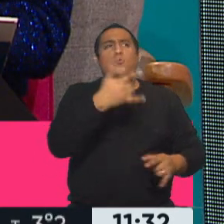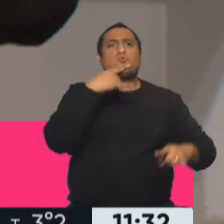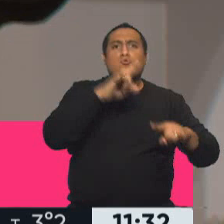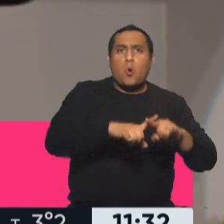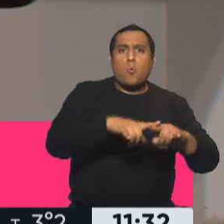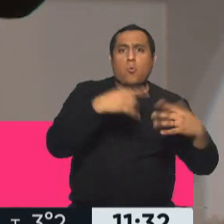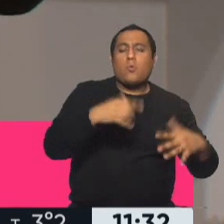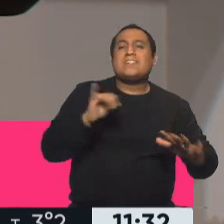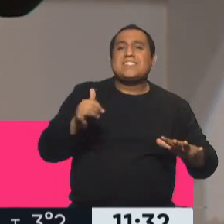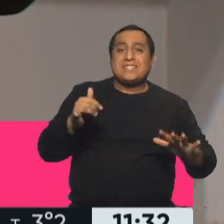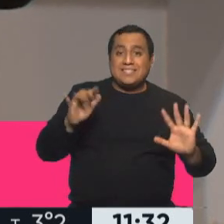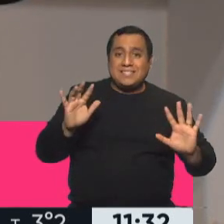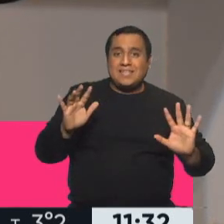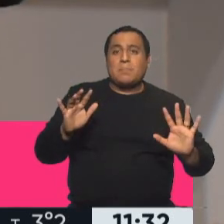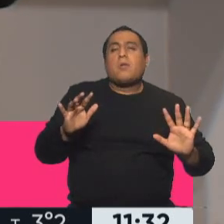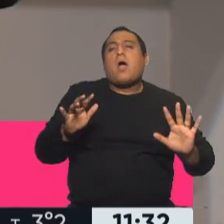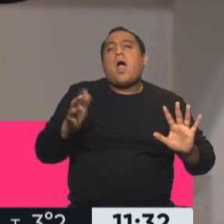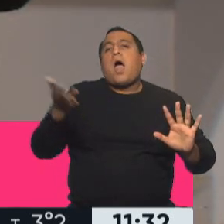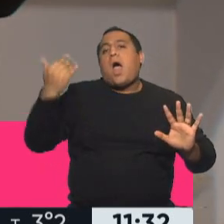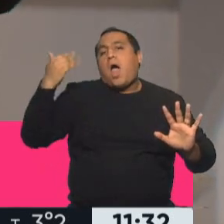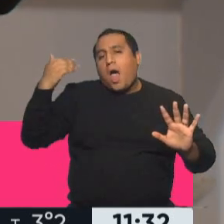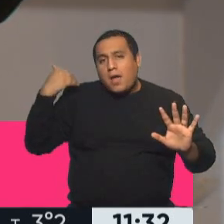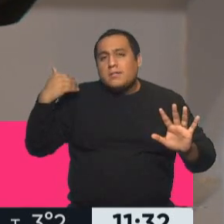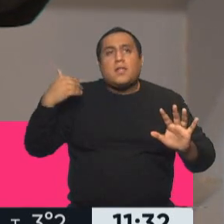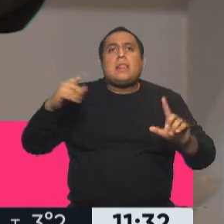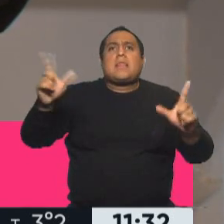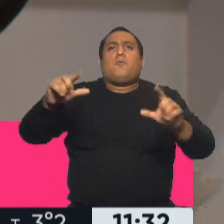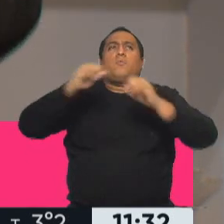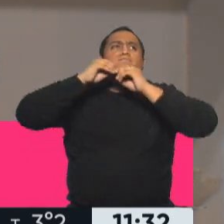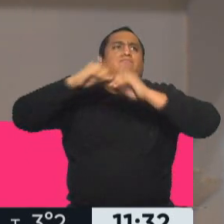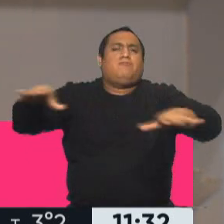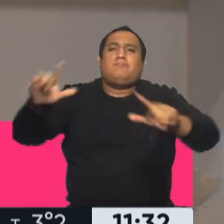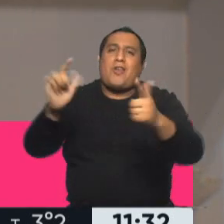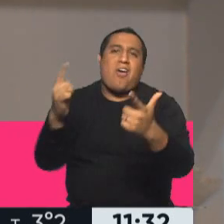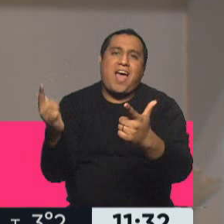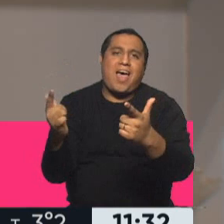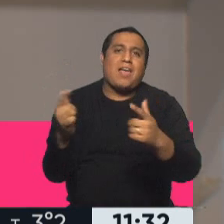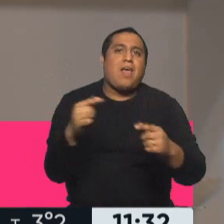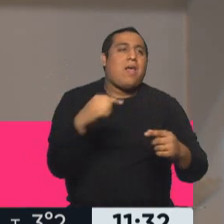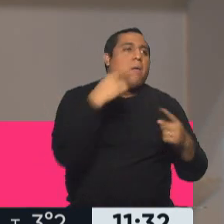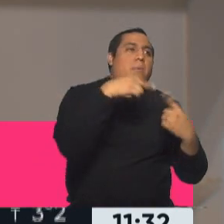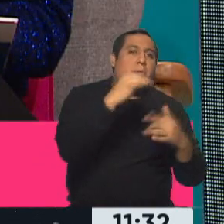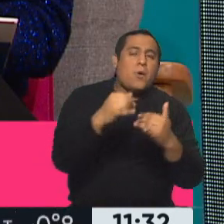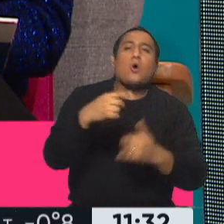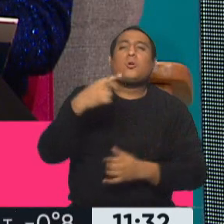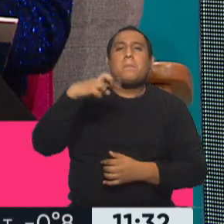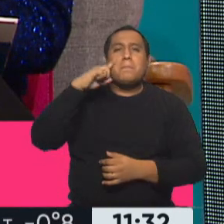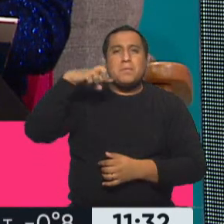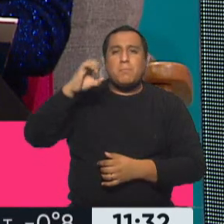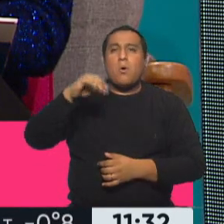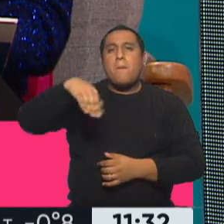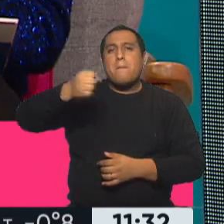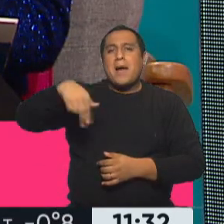eran como aislados y en una época que era el boca a boca. O sea, no existía la televisión, no existía nada. Me acuerdo. Pipo Mancera, lo hizo acá en la Argentina.